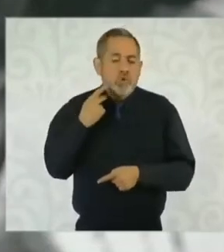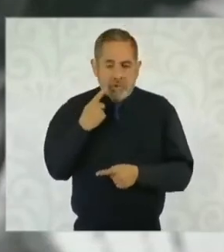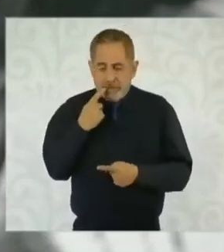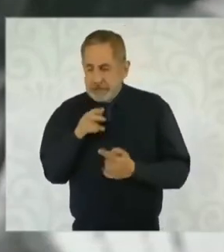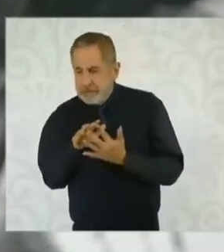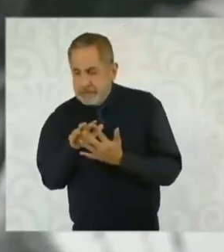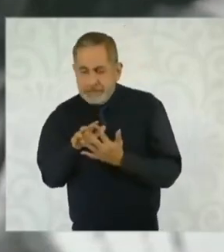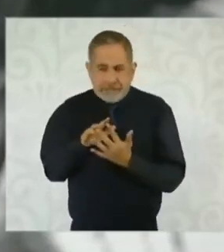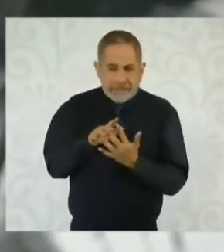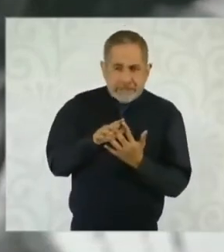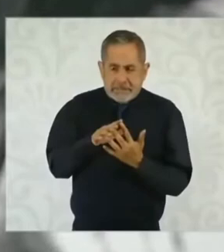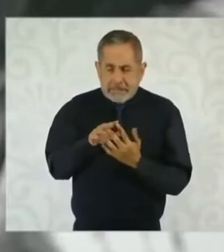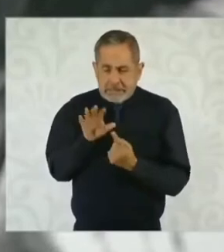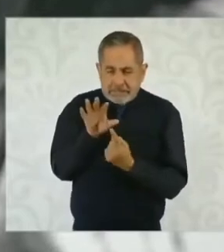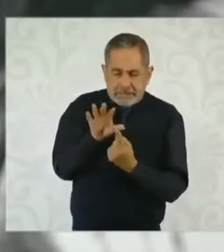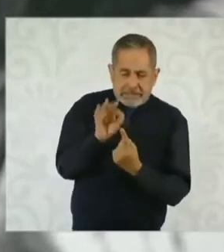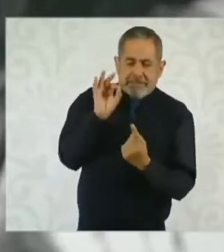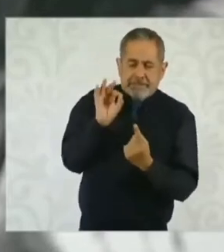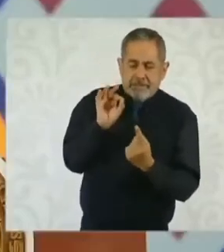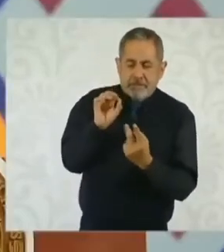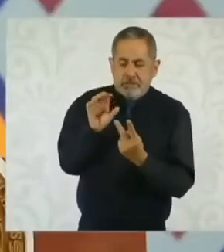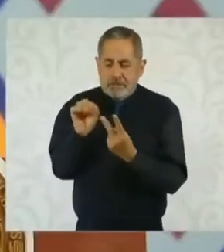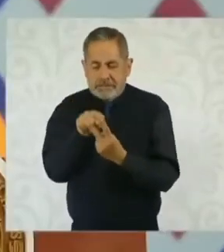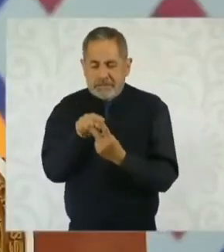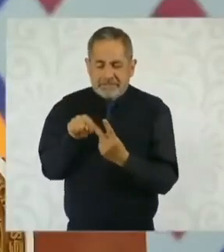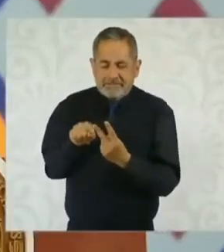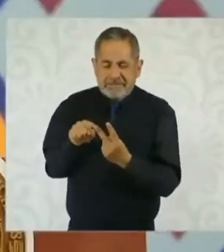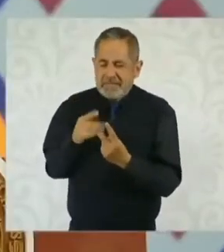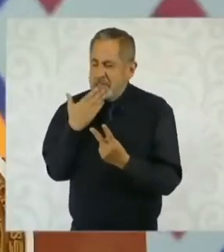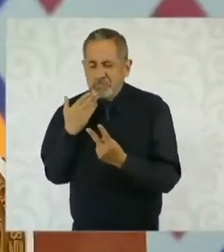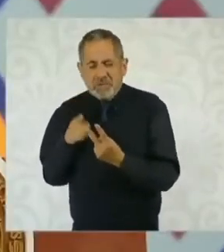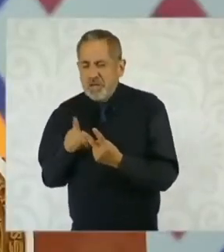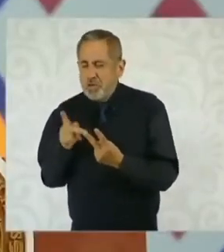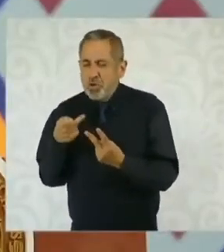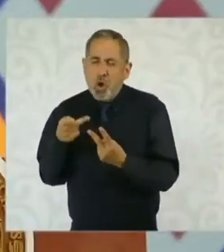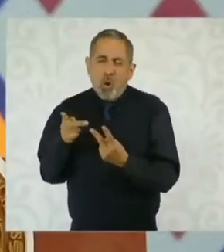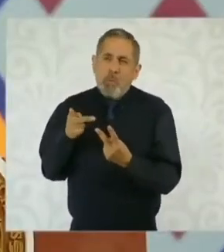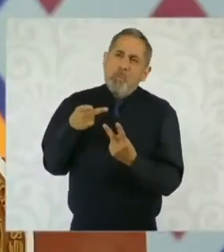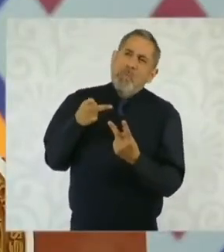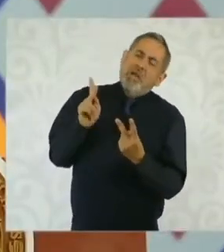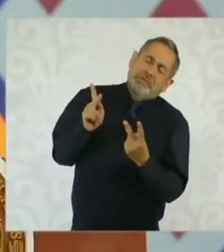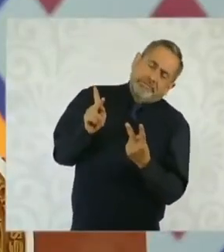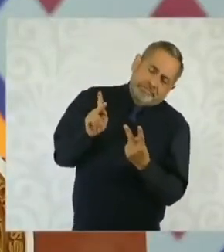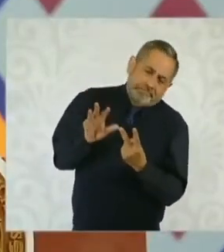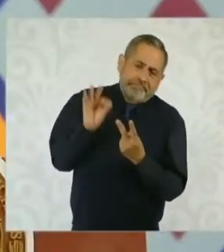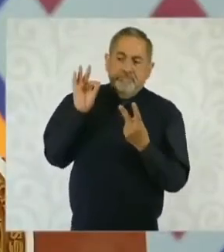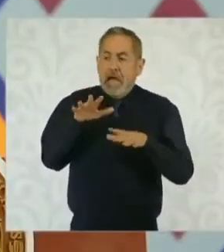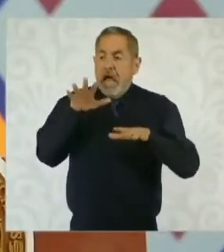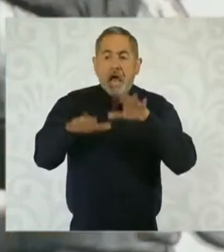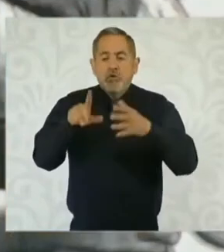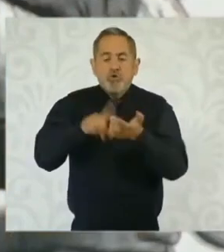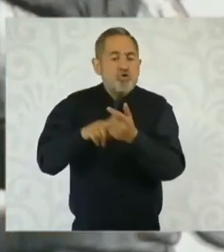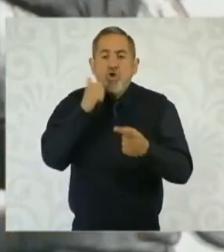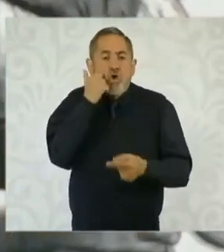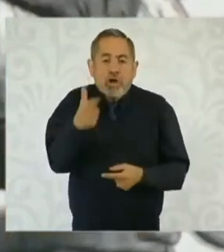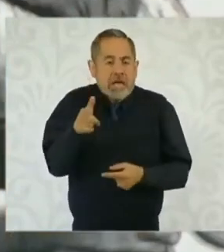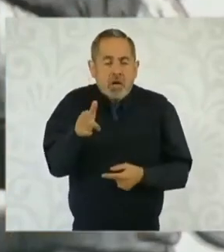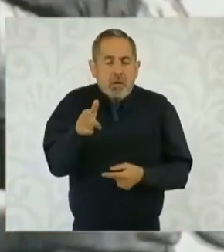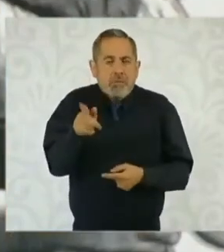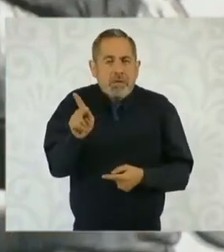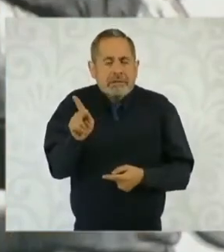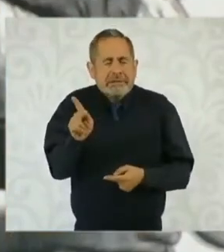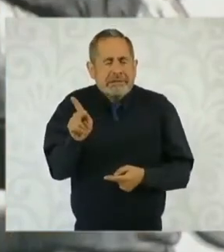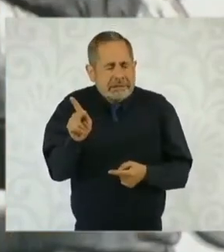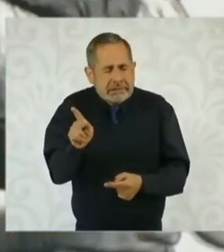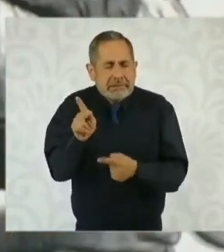optar entre inconvenientes. A veces no es lo que deseas, sino lo que se puede